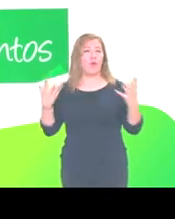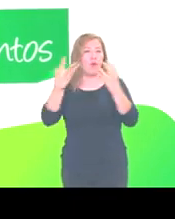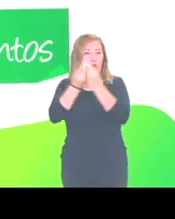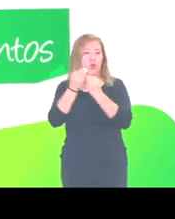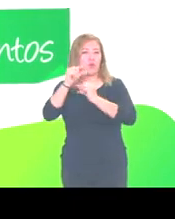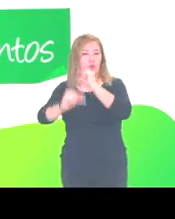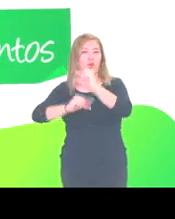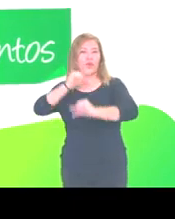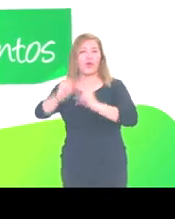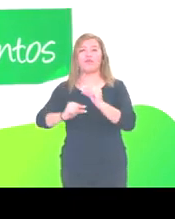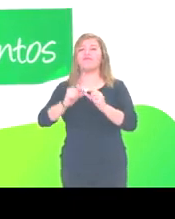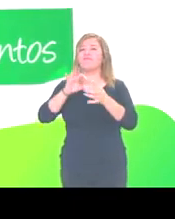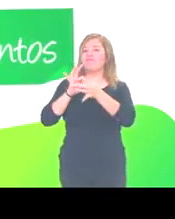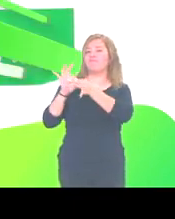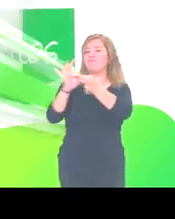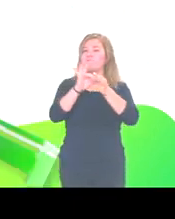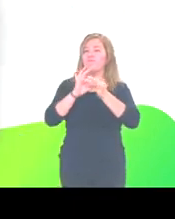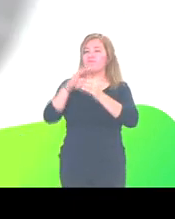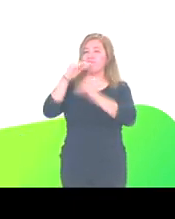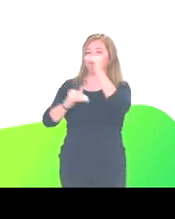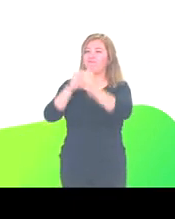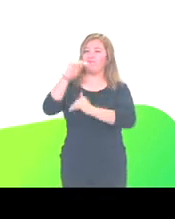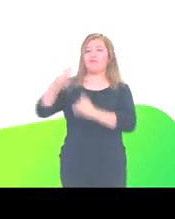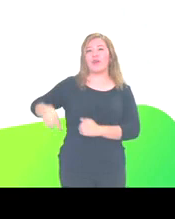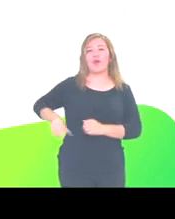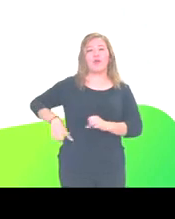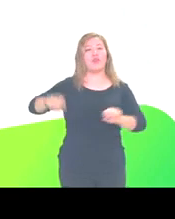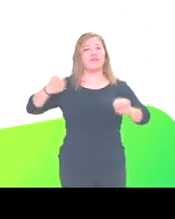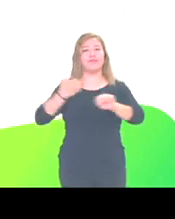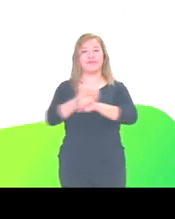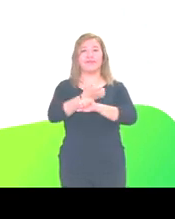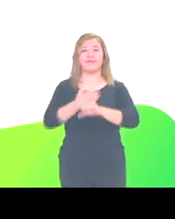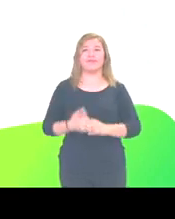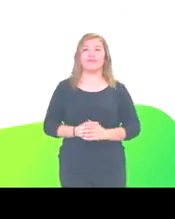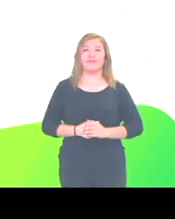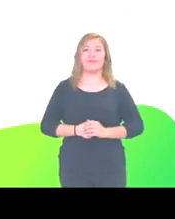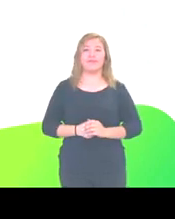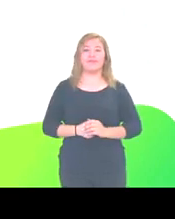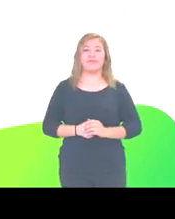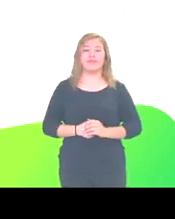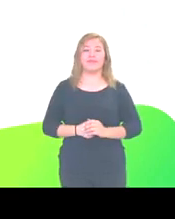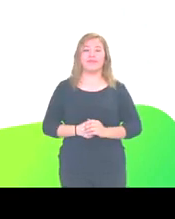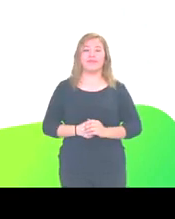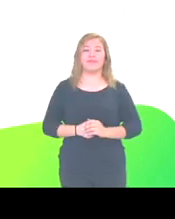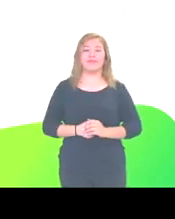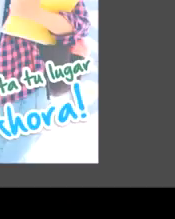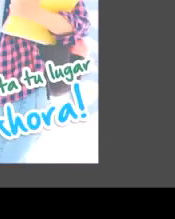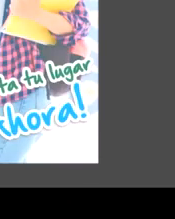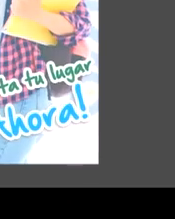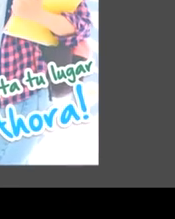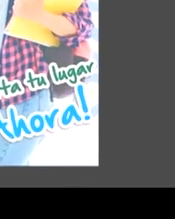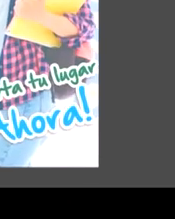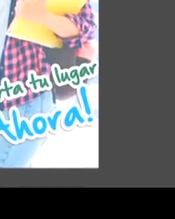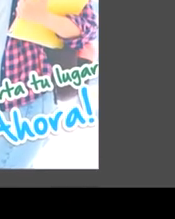hemos construido juntos. ¡Prosperemos juntos! Gobierno del Estado.